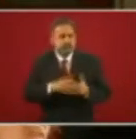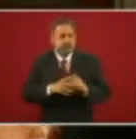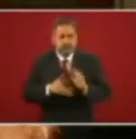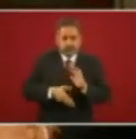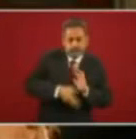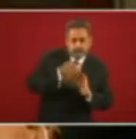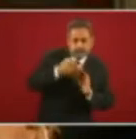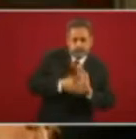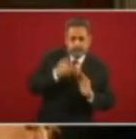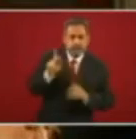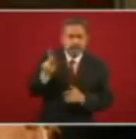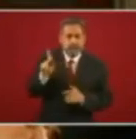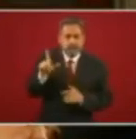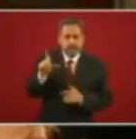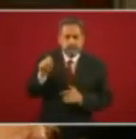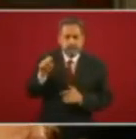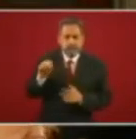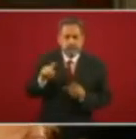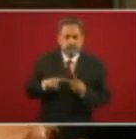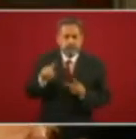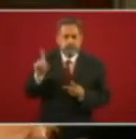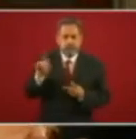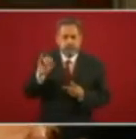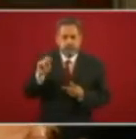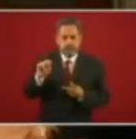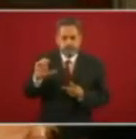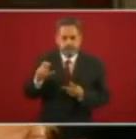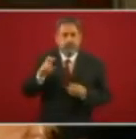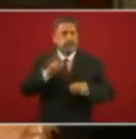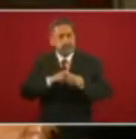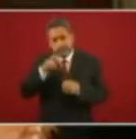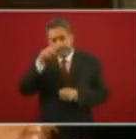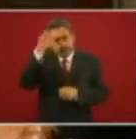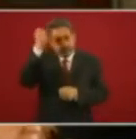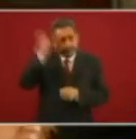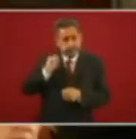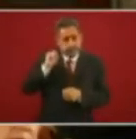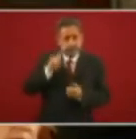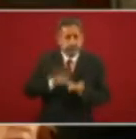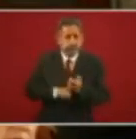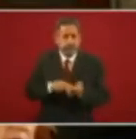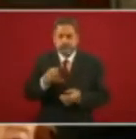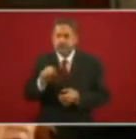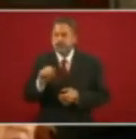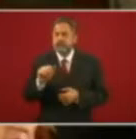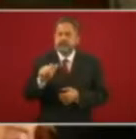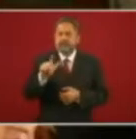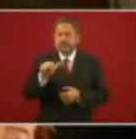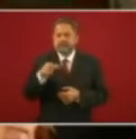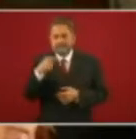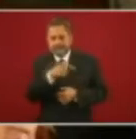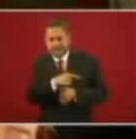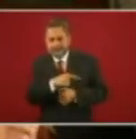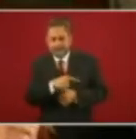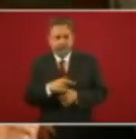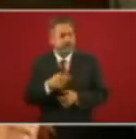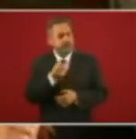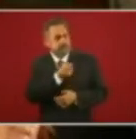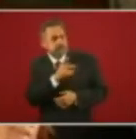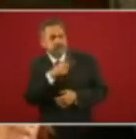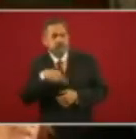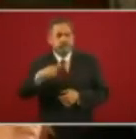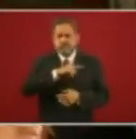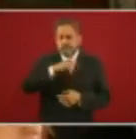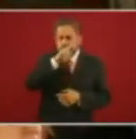que extrae plomo y zinc precisamente del estado de Sinaloa, en Cosalá en particular. Y hay mucha